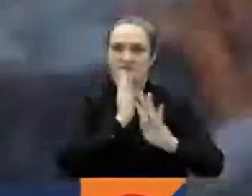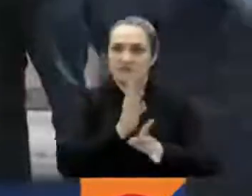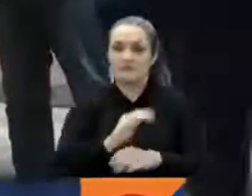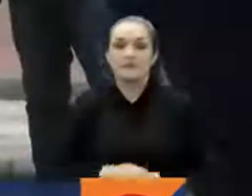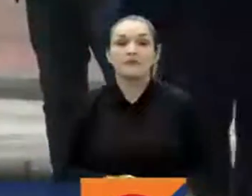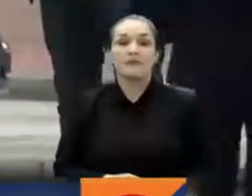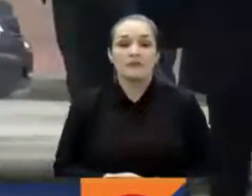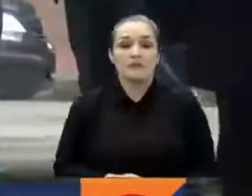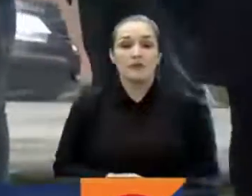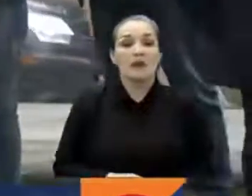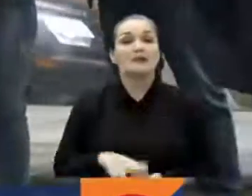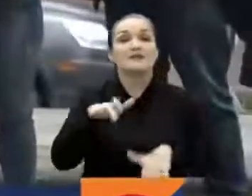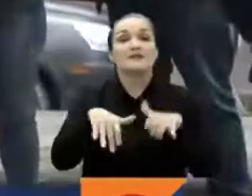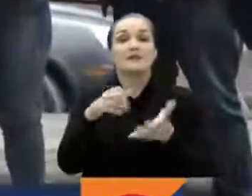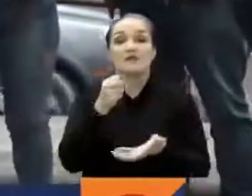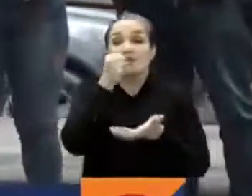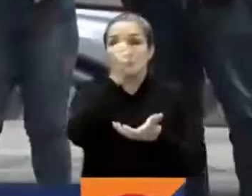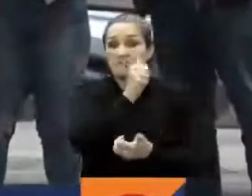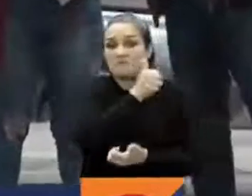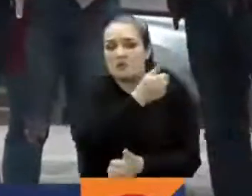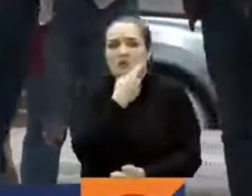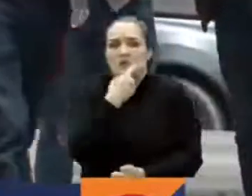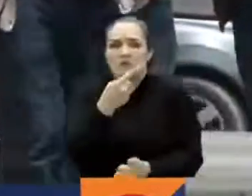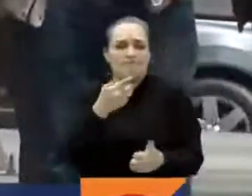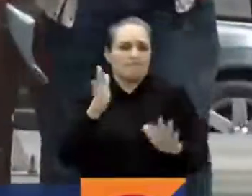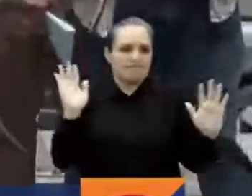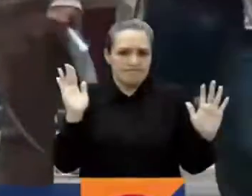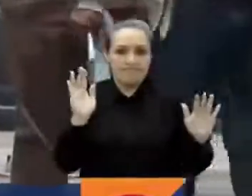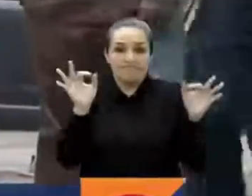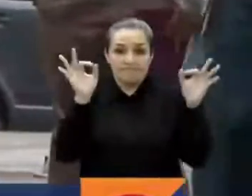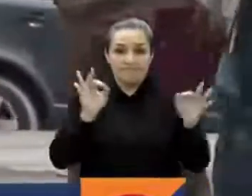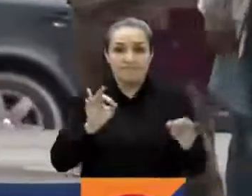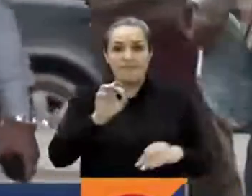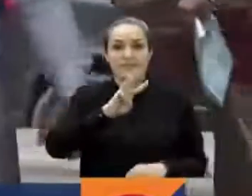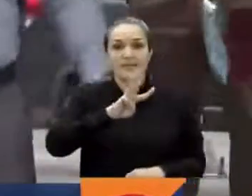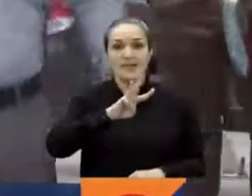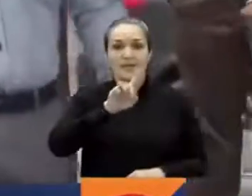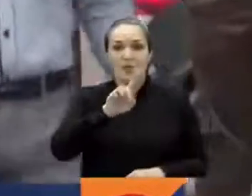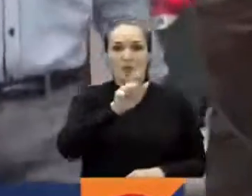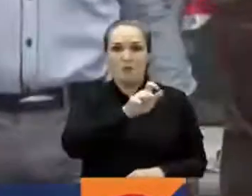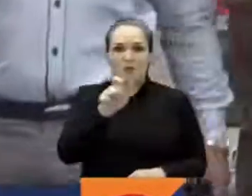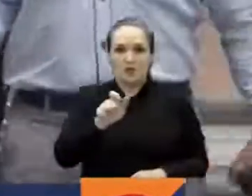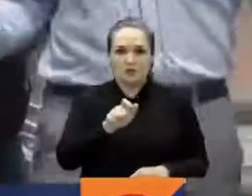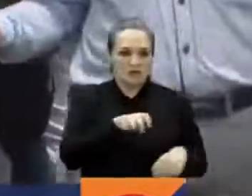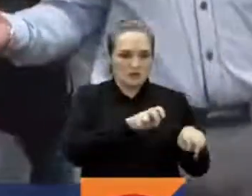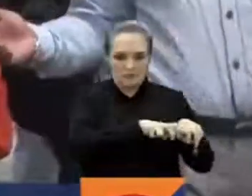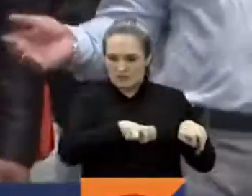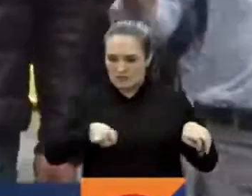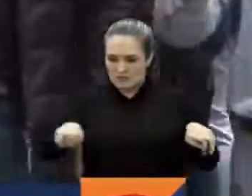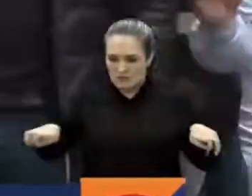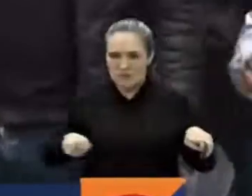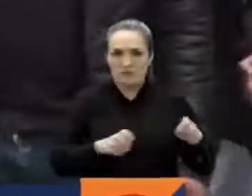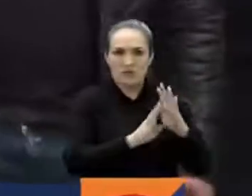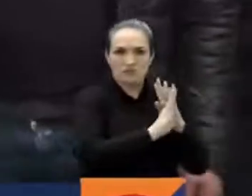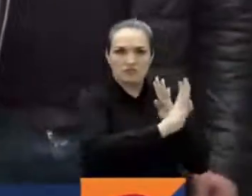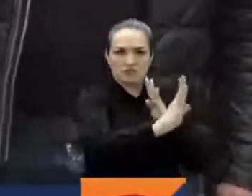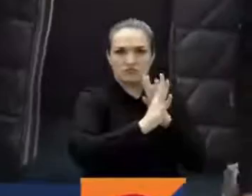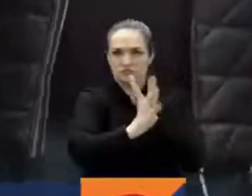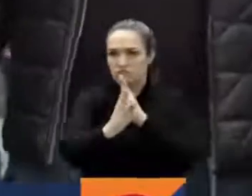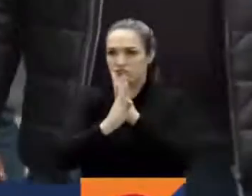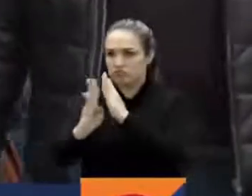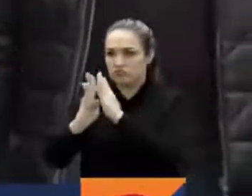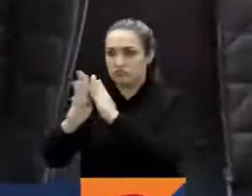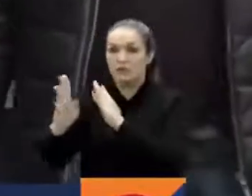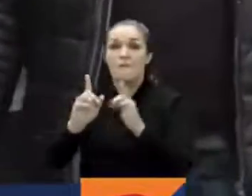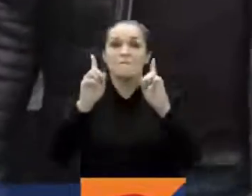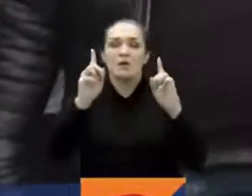el secretario de Hacienda también aseguró que eran 31 funcionarios los que estarían atendiendo aquí diariamente. Sin embargo, a